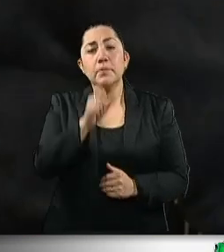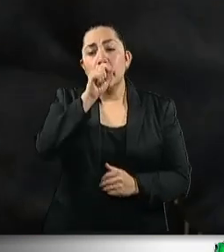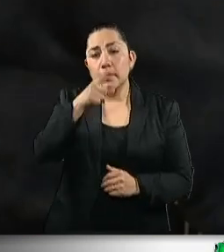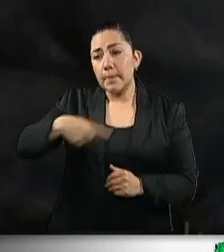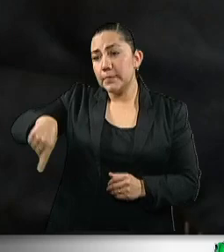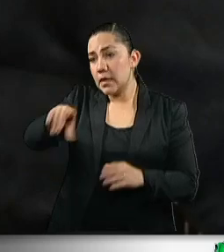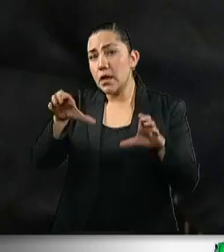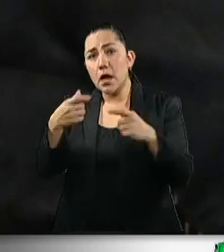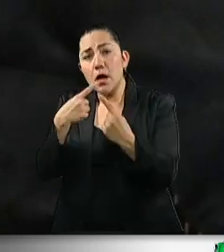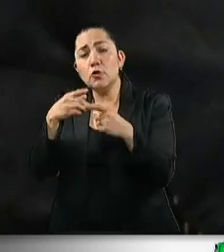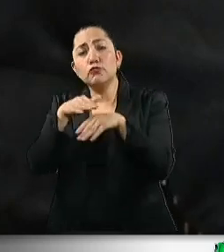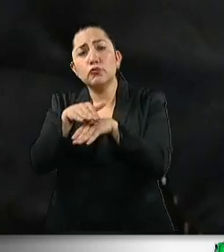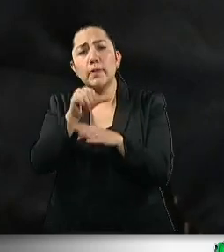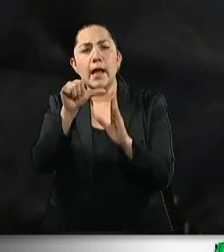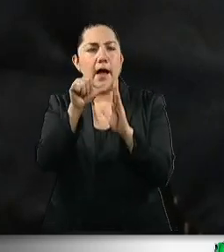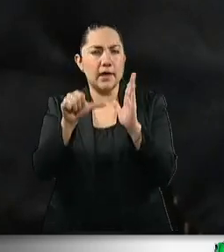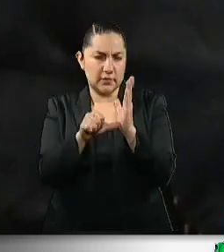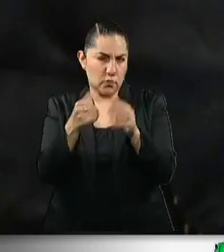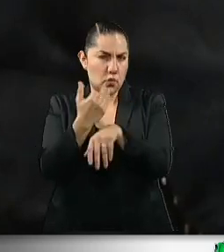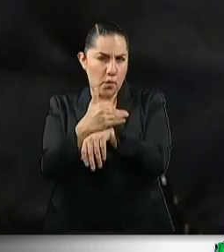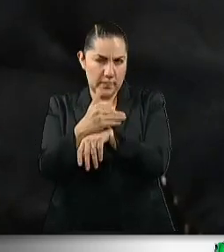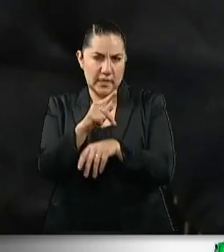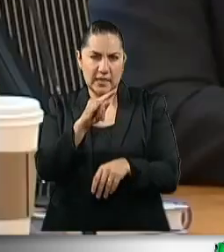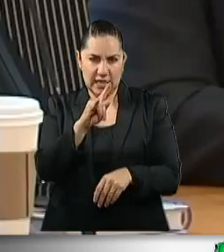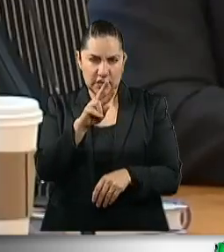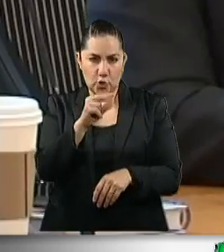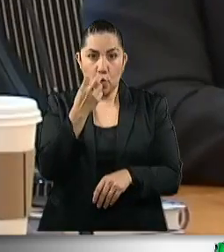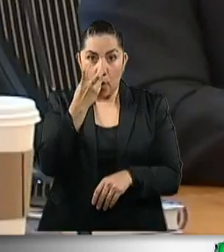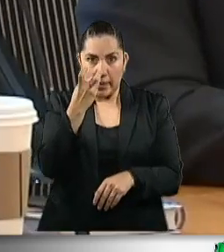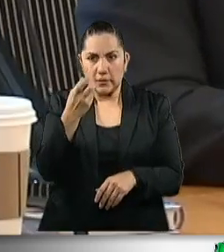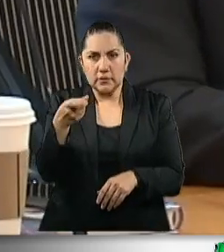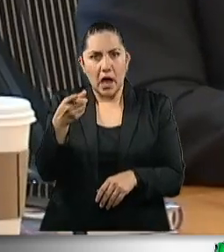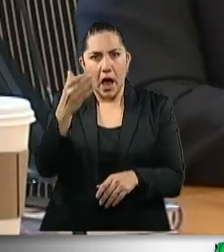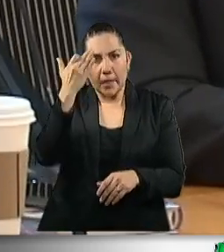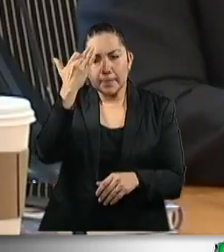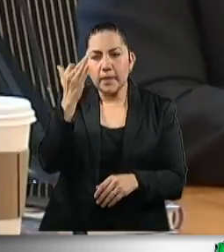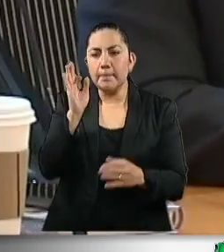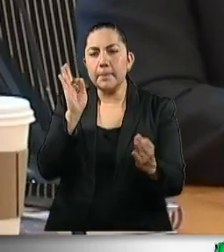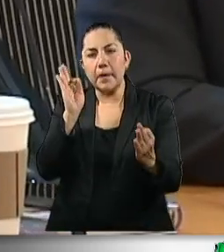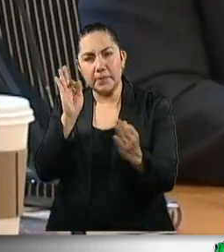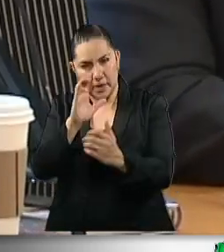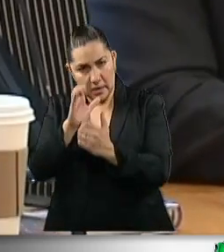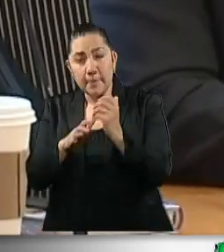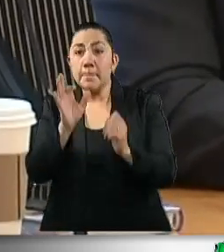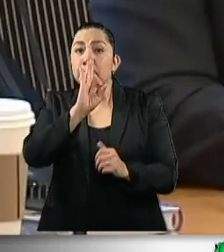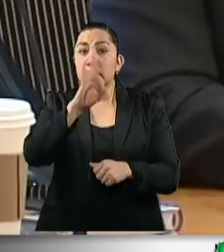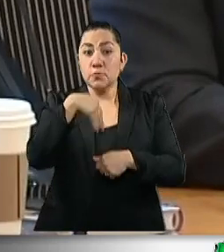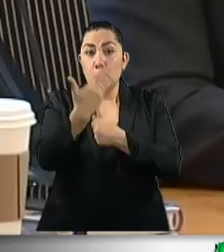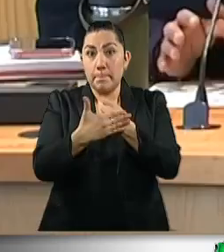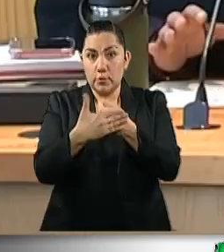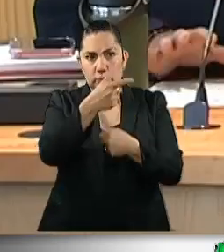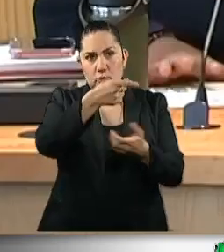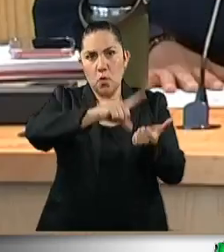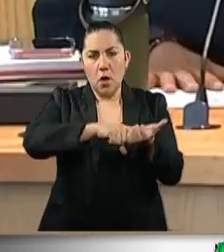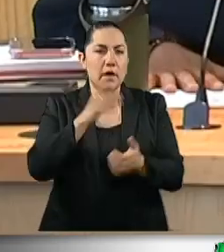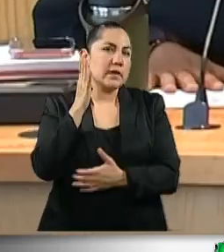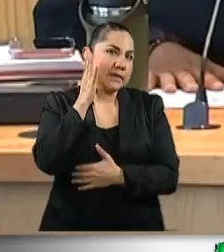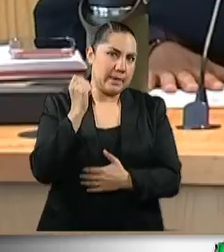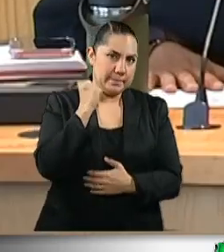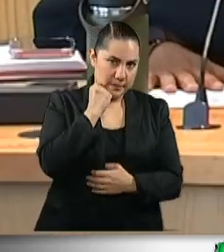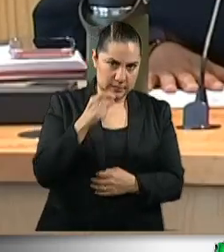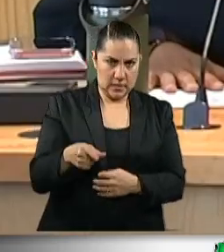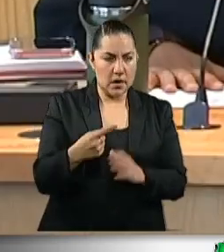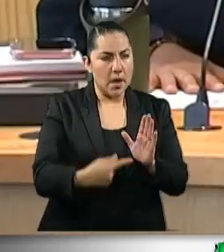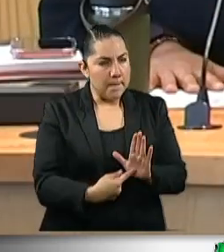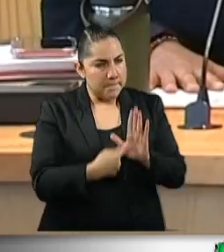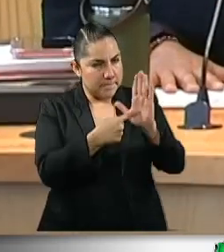lo cual será una etapa final en este proceso. Se prevé que en próximos días se haga una presentación formal en el Senado de la República y